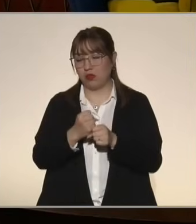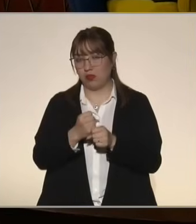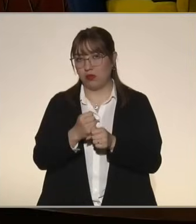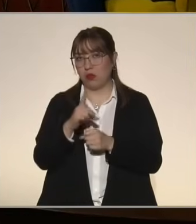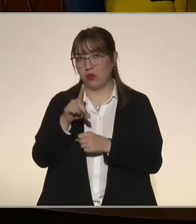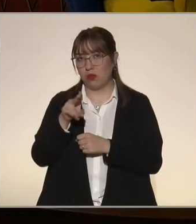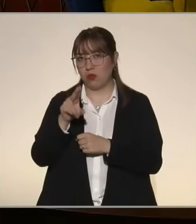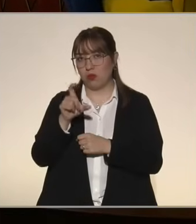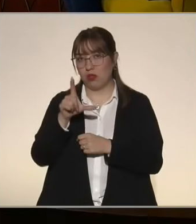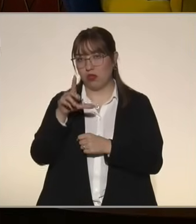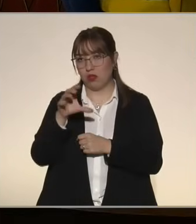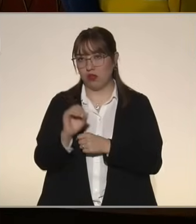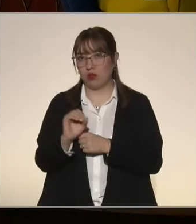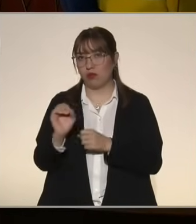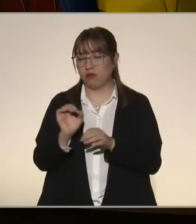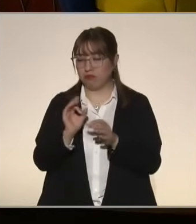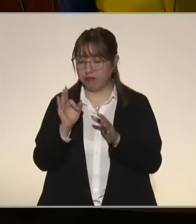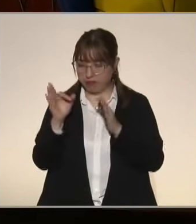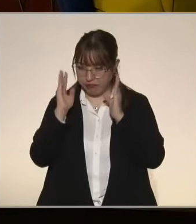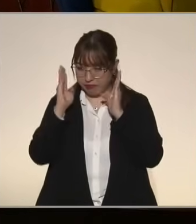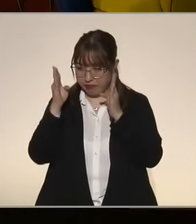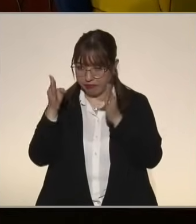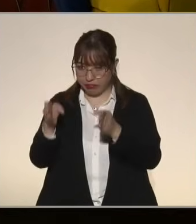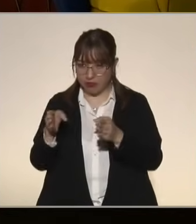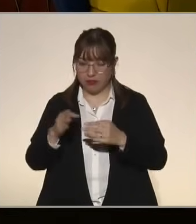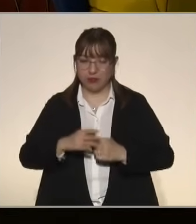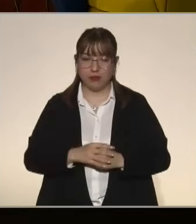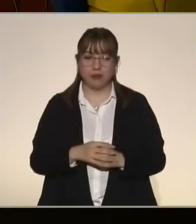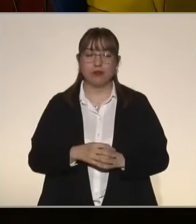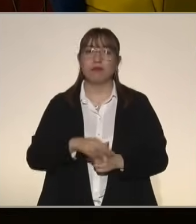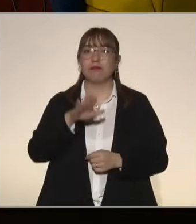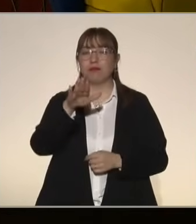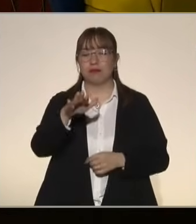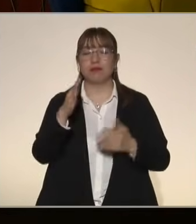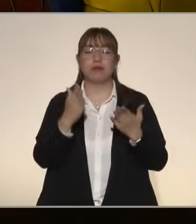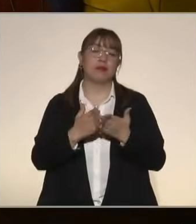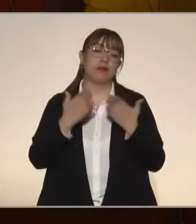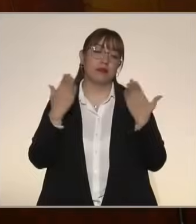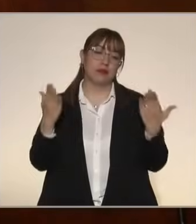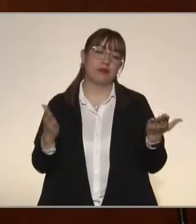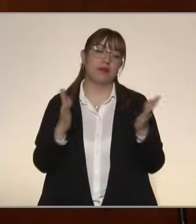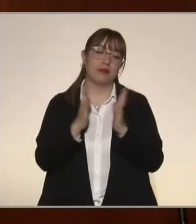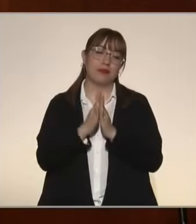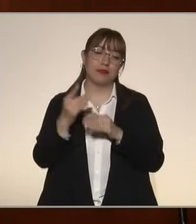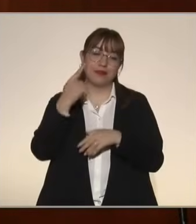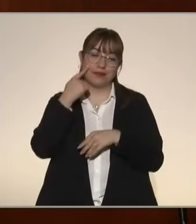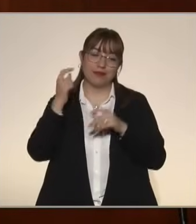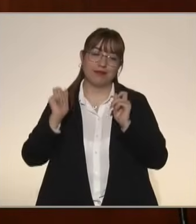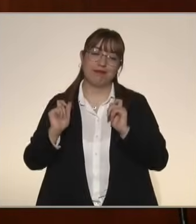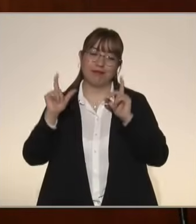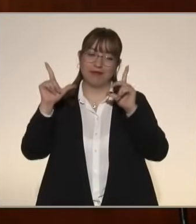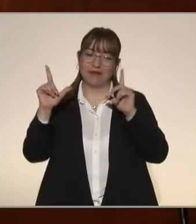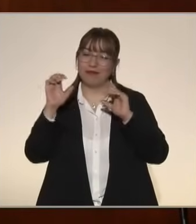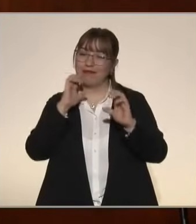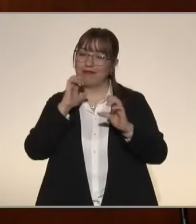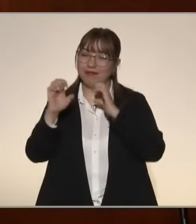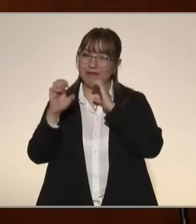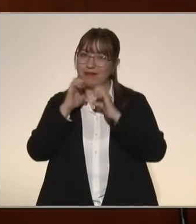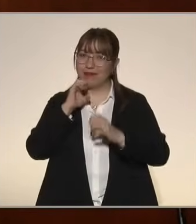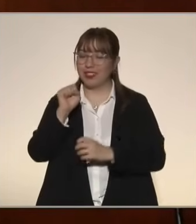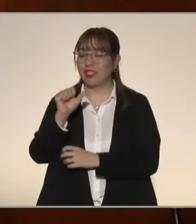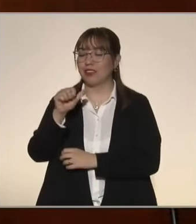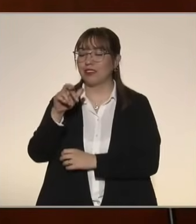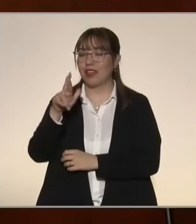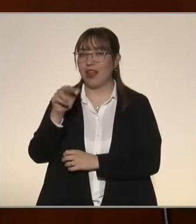entonces llegue yo de otra manera, ¿no? Oigan, acompáñenme, por favor, a ver la siguiente entrevista que le hicimos a Sara